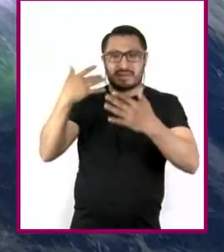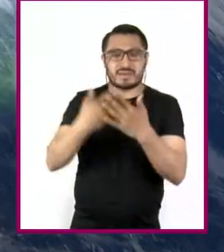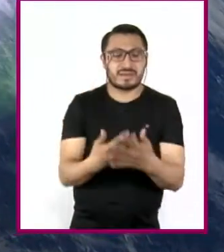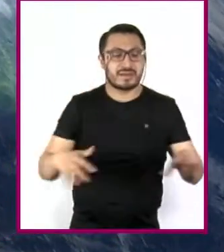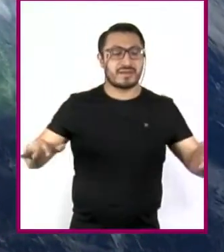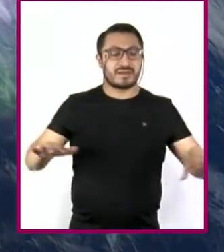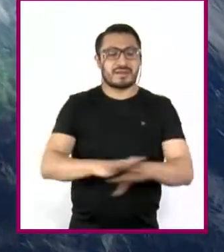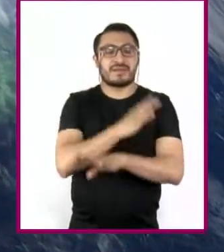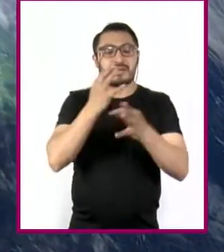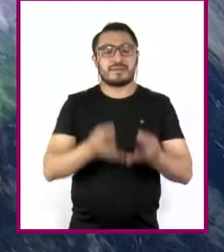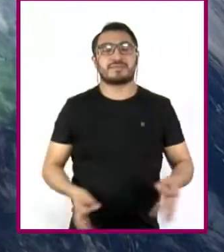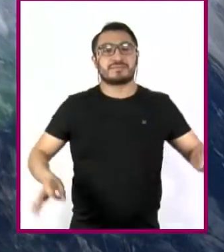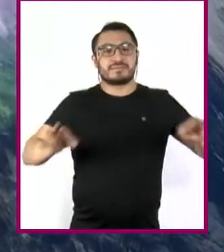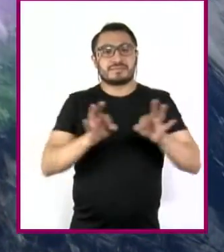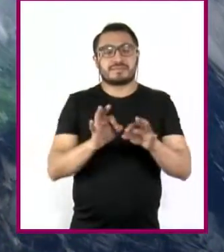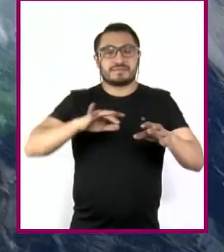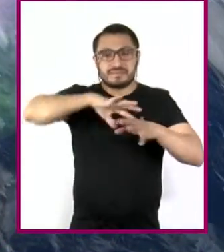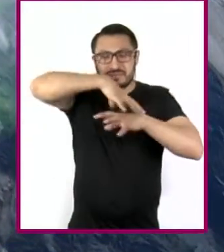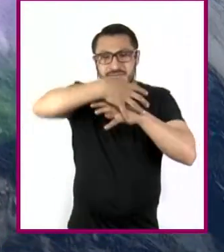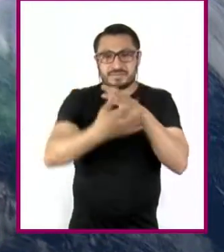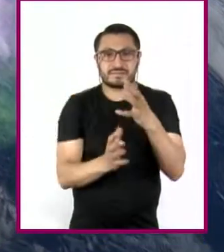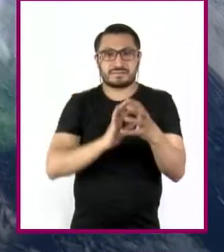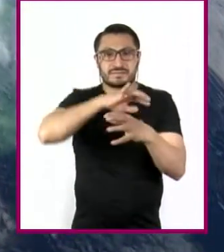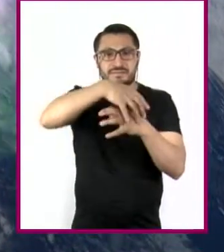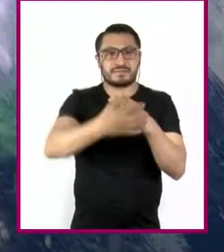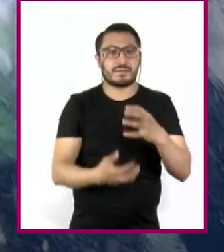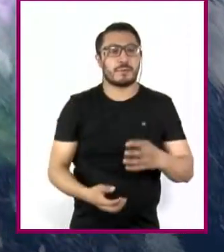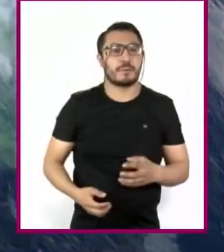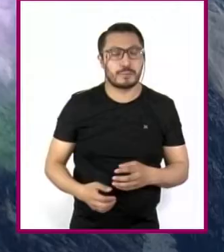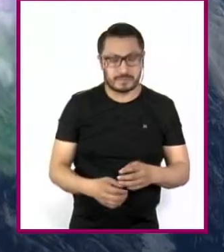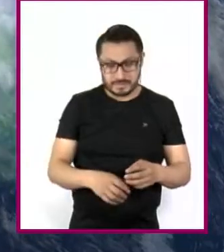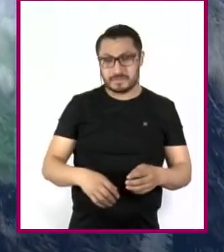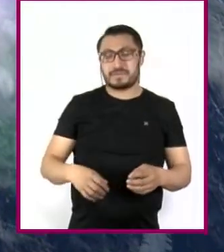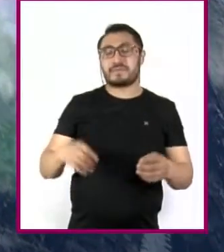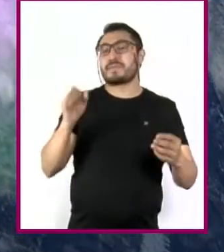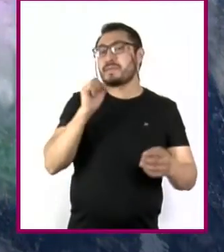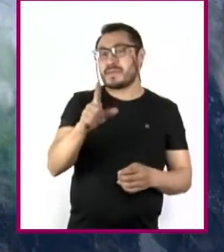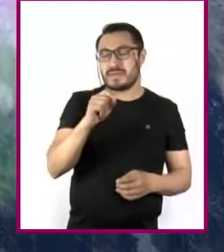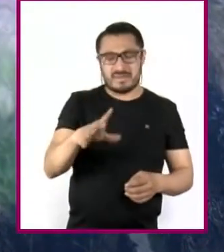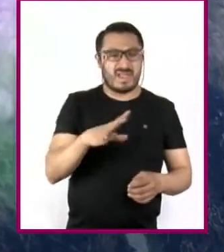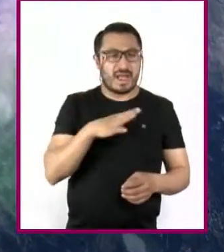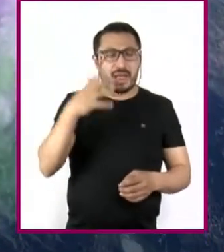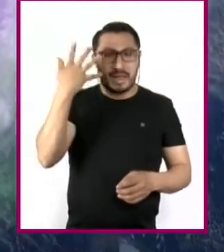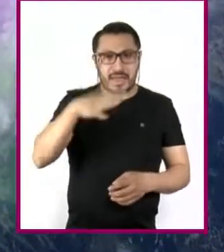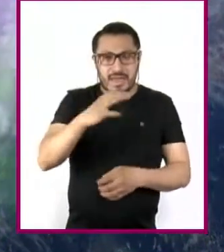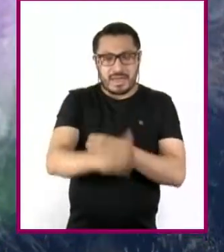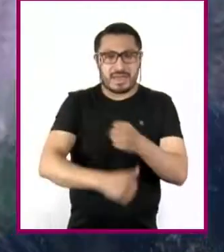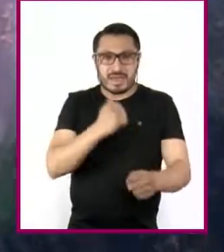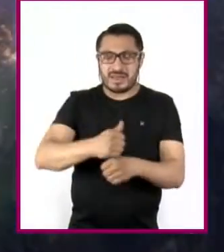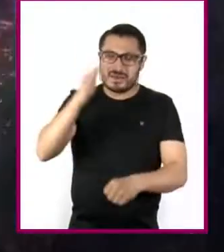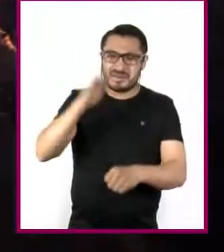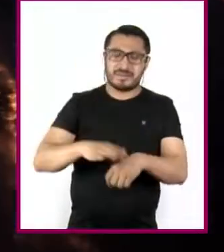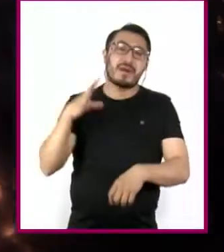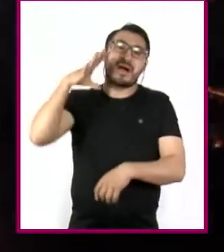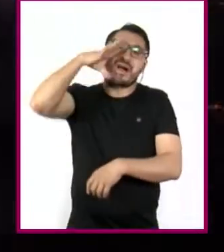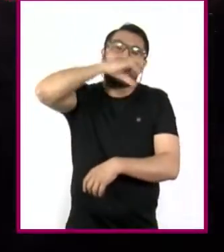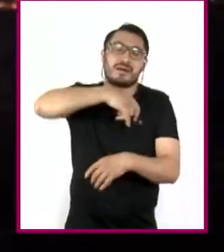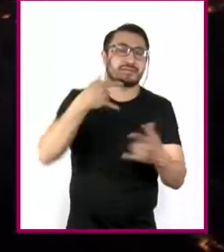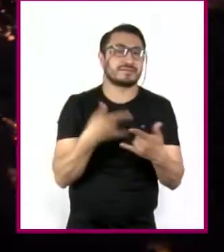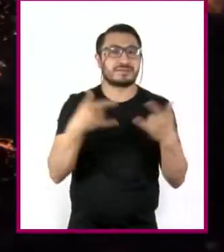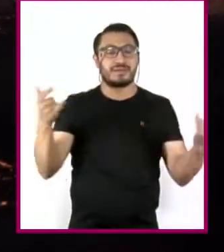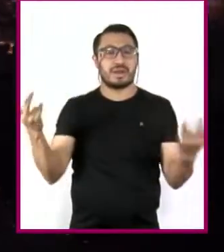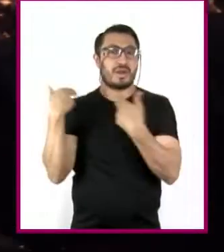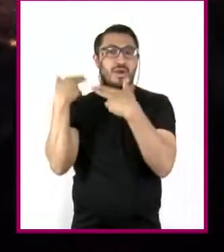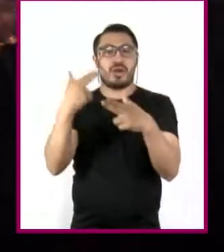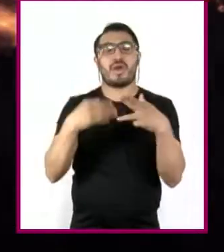cambios considerables en la circulación atmosférica, coincidiendo con que ha sido la década más cálida de la historia,